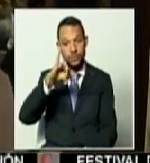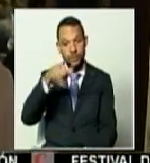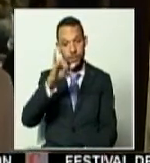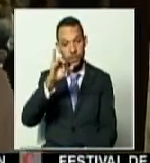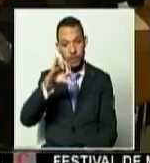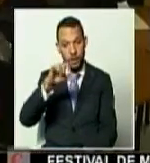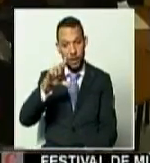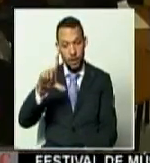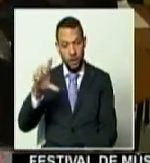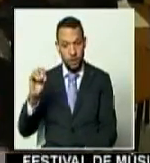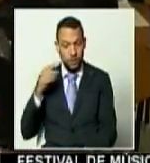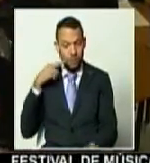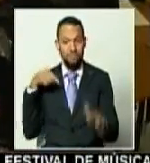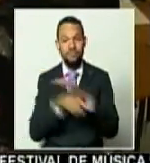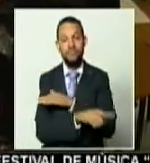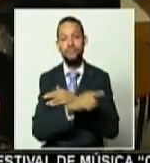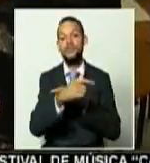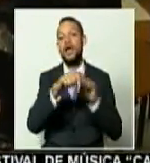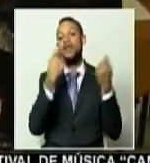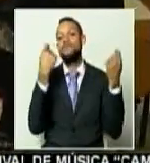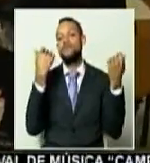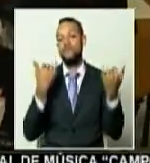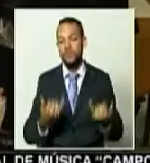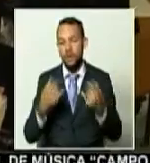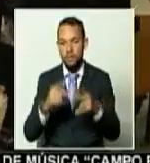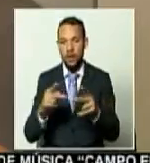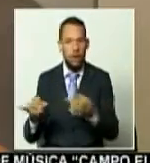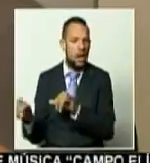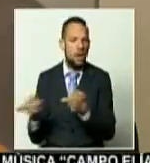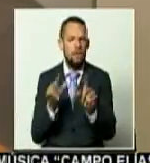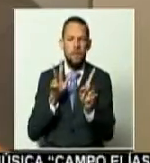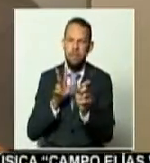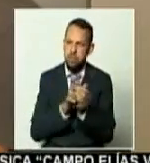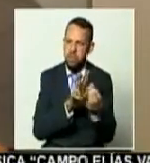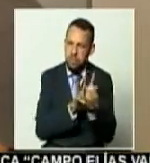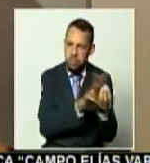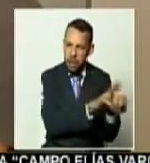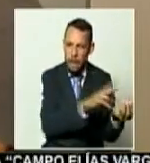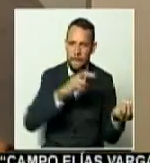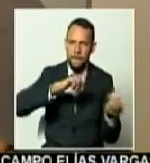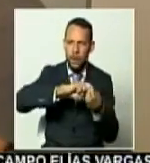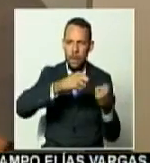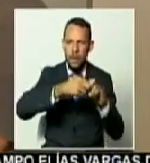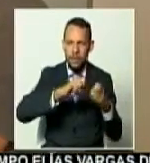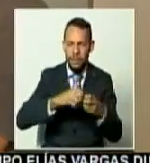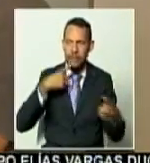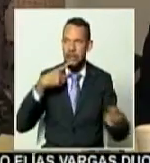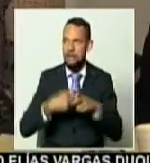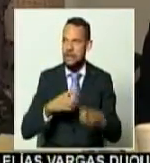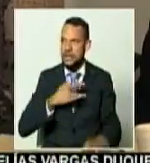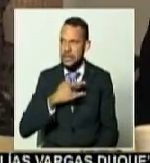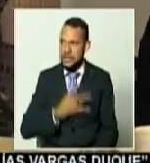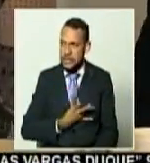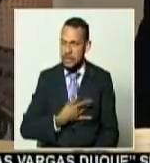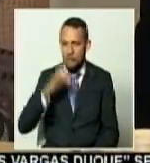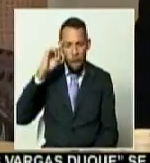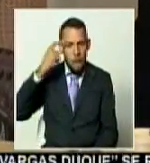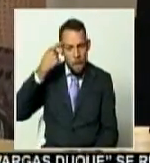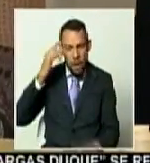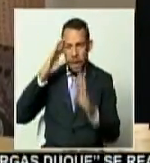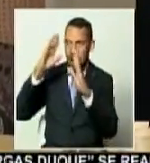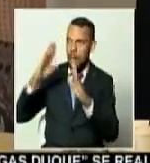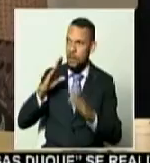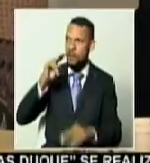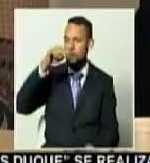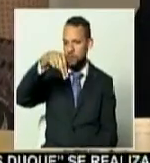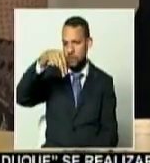salir en exilio. Muchas personas han vivido la violencia en carne propia, han sentido el olvido del Estado. Nora